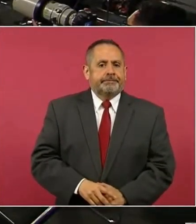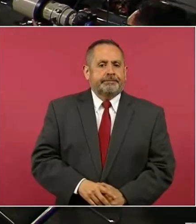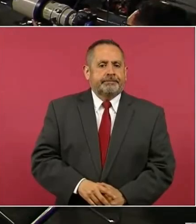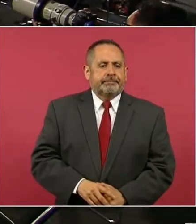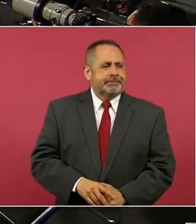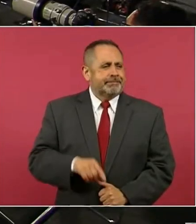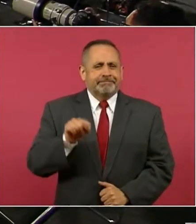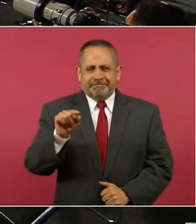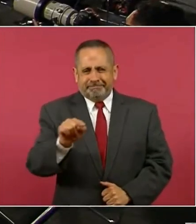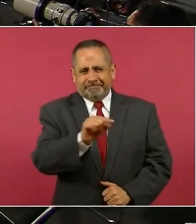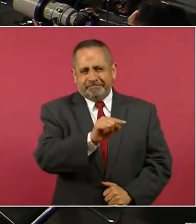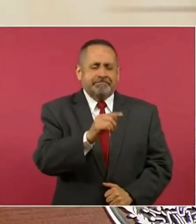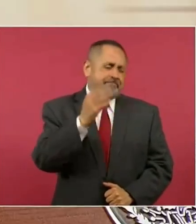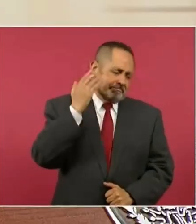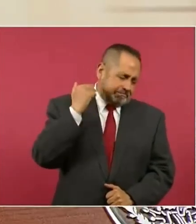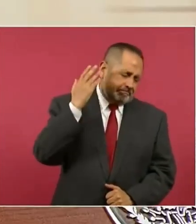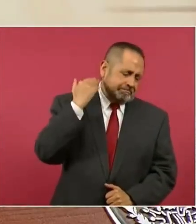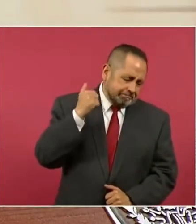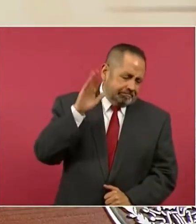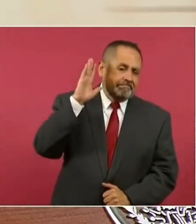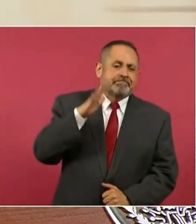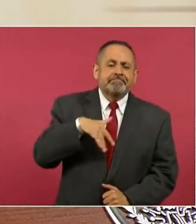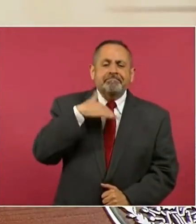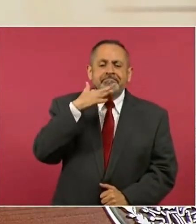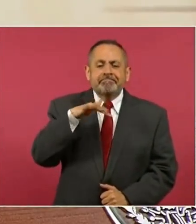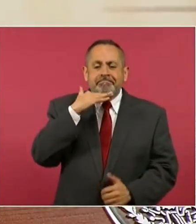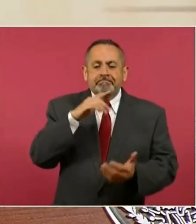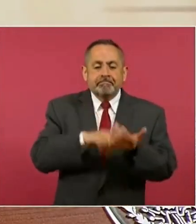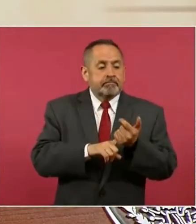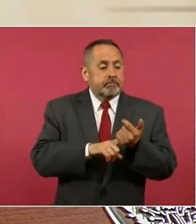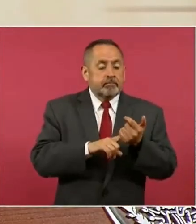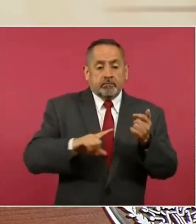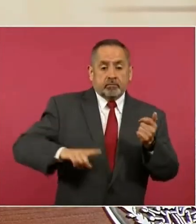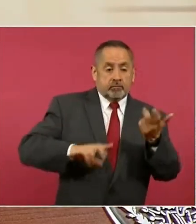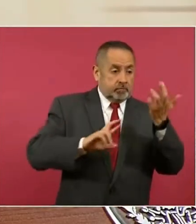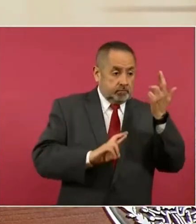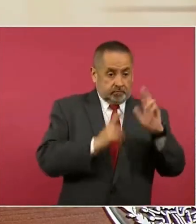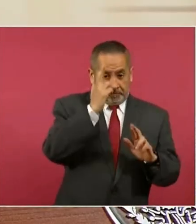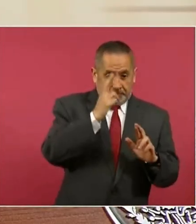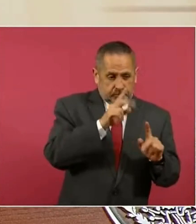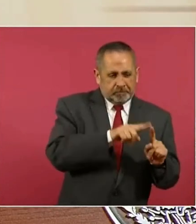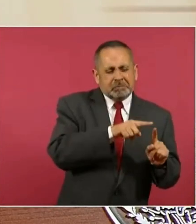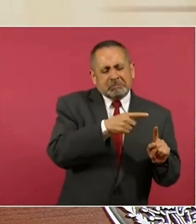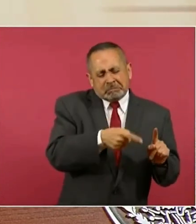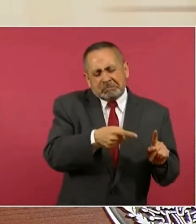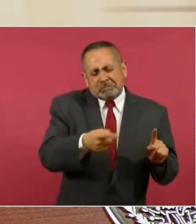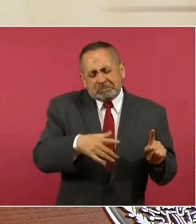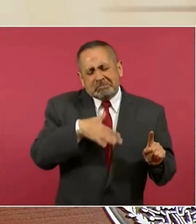Había corrupción en los gobiernos posrevolucionarios, pero no se habían atrevido